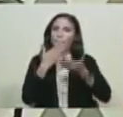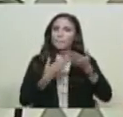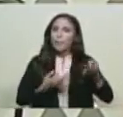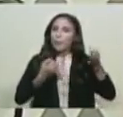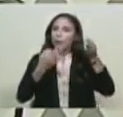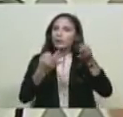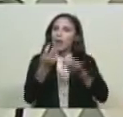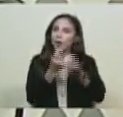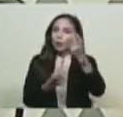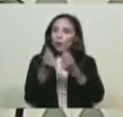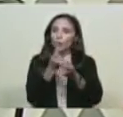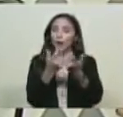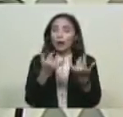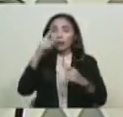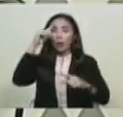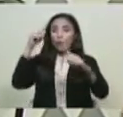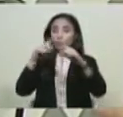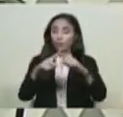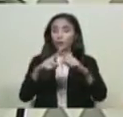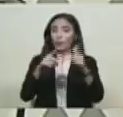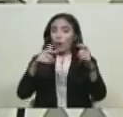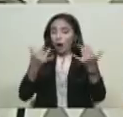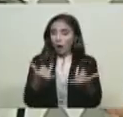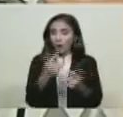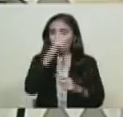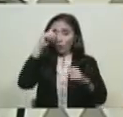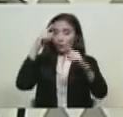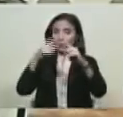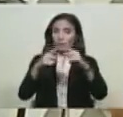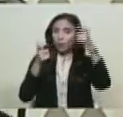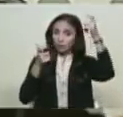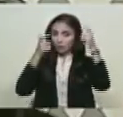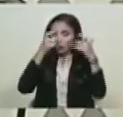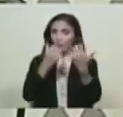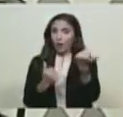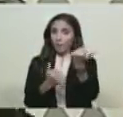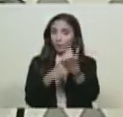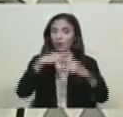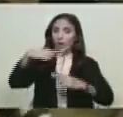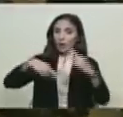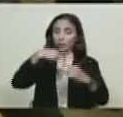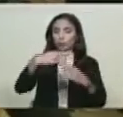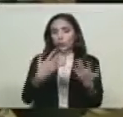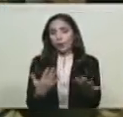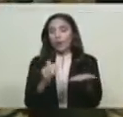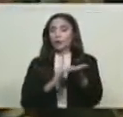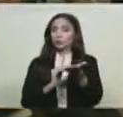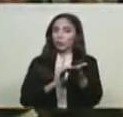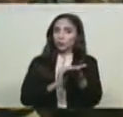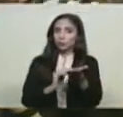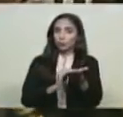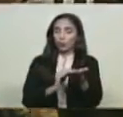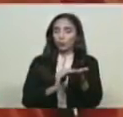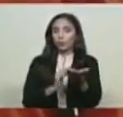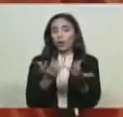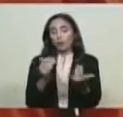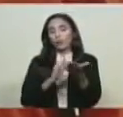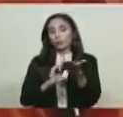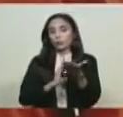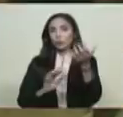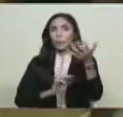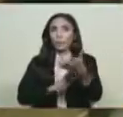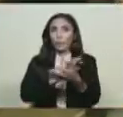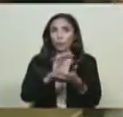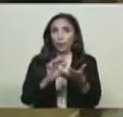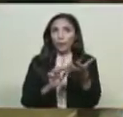uno de los principales retos hoy en día del chavismo es pues, solucionar, luchar con la situación de